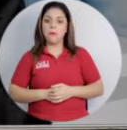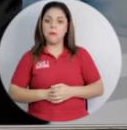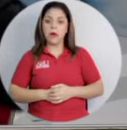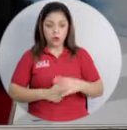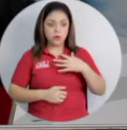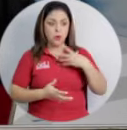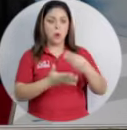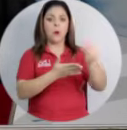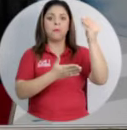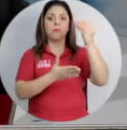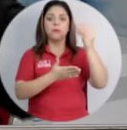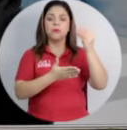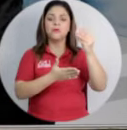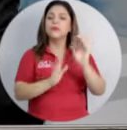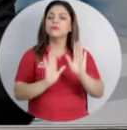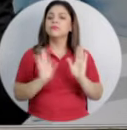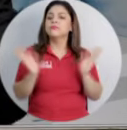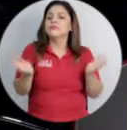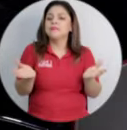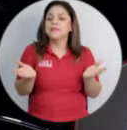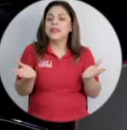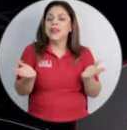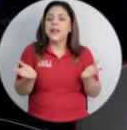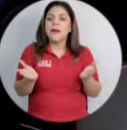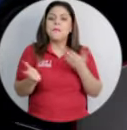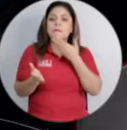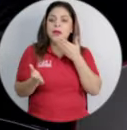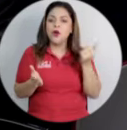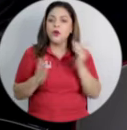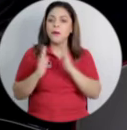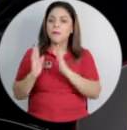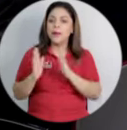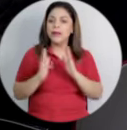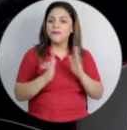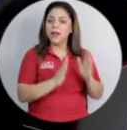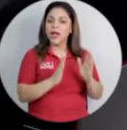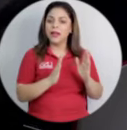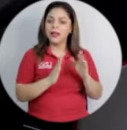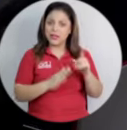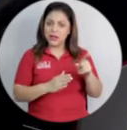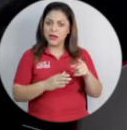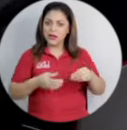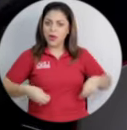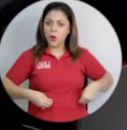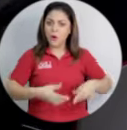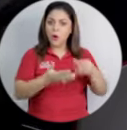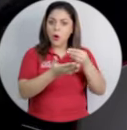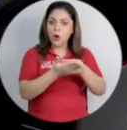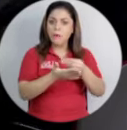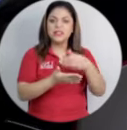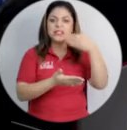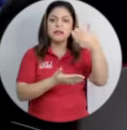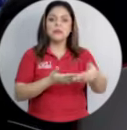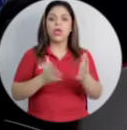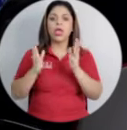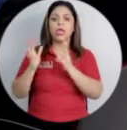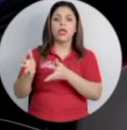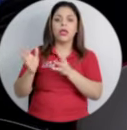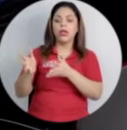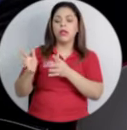usted no planificó que esa semana había que hacer varios platillos con tomate para aprovechar esa oferta. Eso